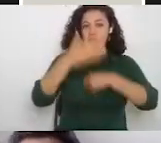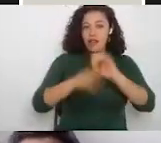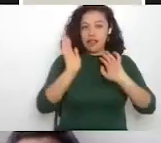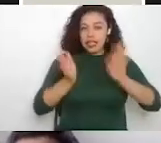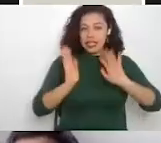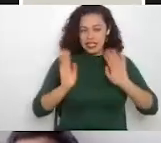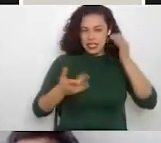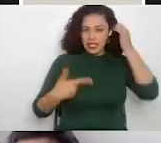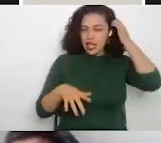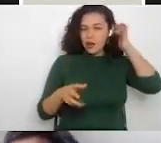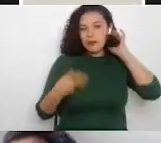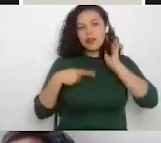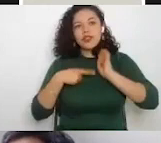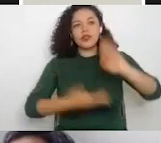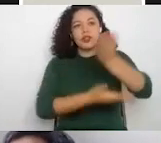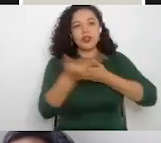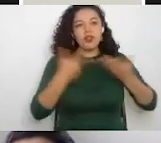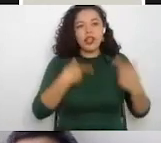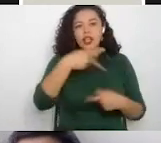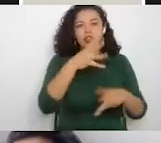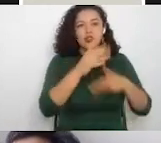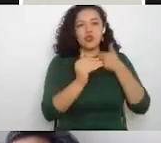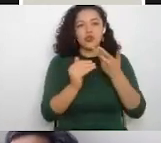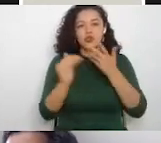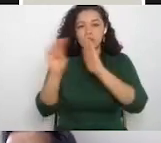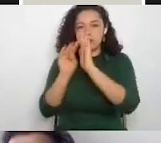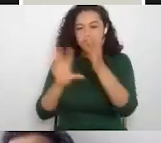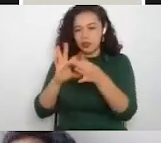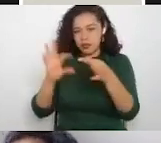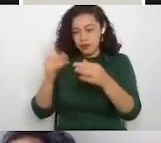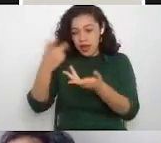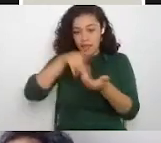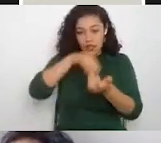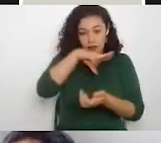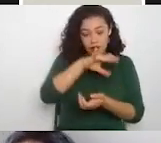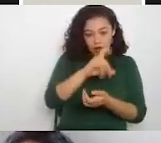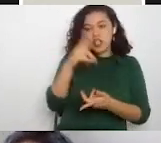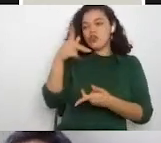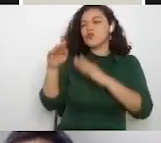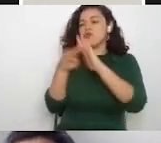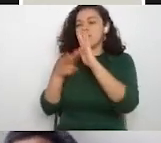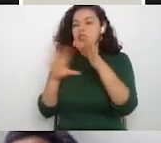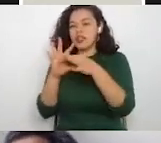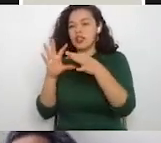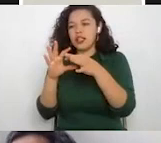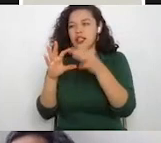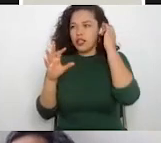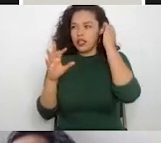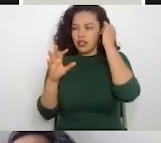procedimientos identificaron para integrar en su manual, si son tan gentiles. ¿Quién gusta